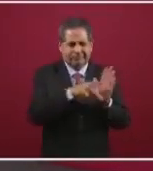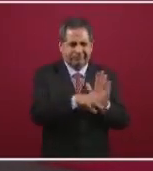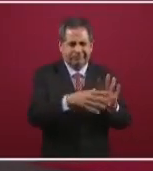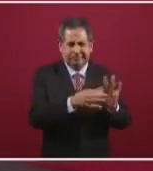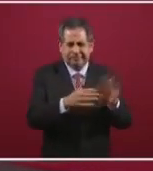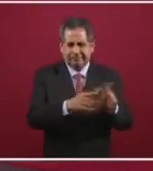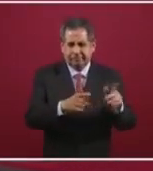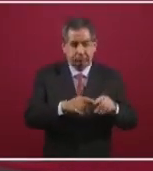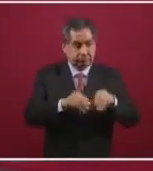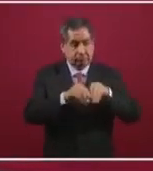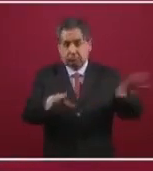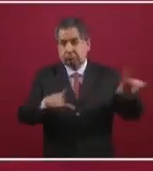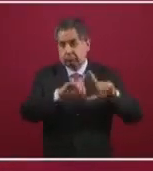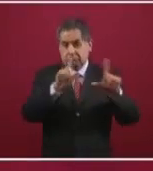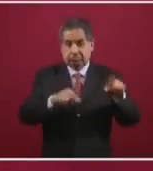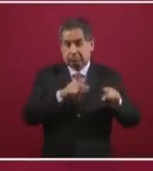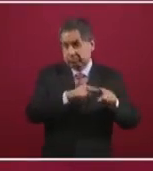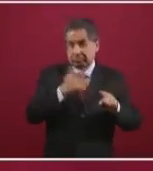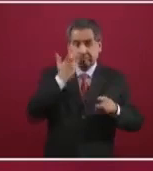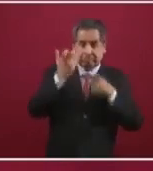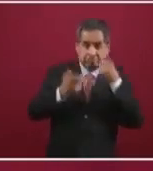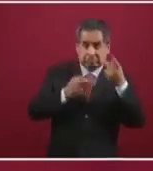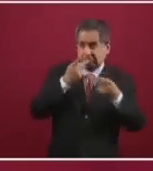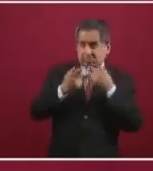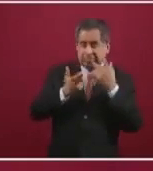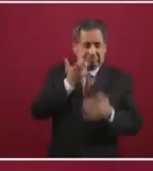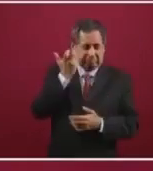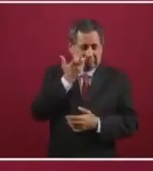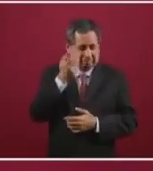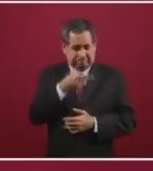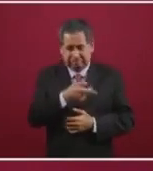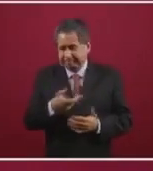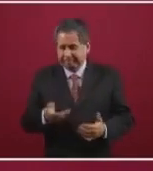de esos de cobertura nacional,